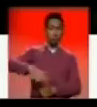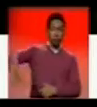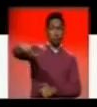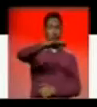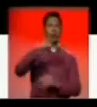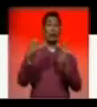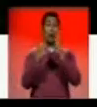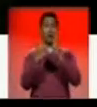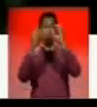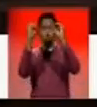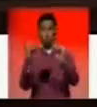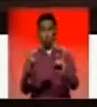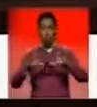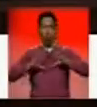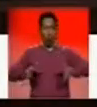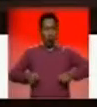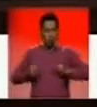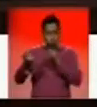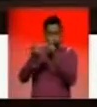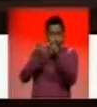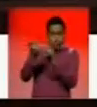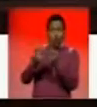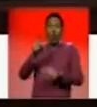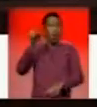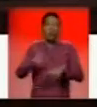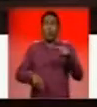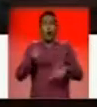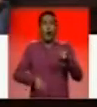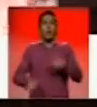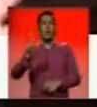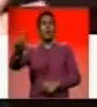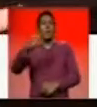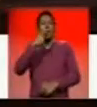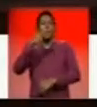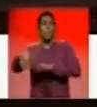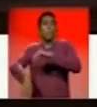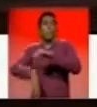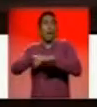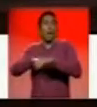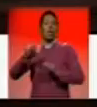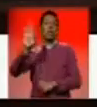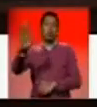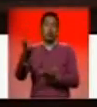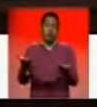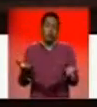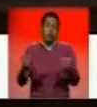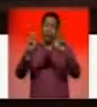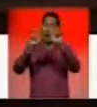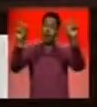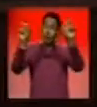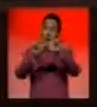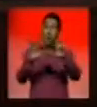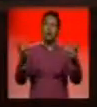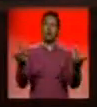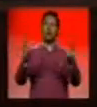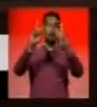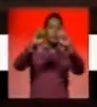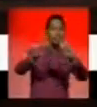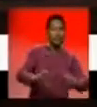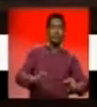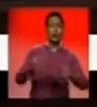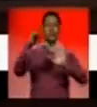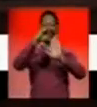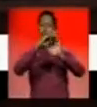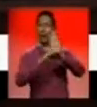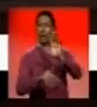control anticorrupción. Lo que se busca precisamente es que se haga a través de compañías. Y casi siempre la mayoría de compañías no tienen un listado